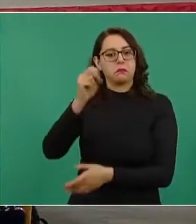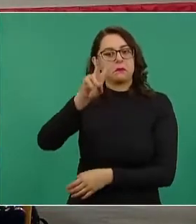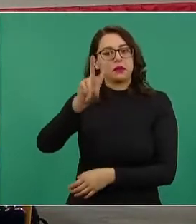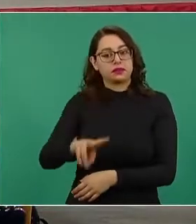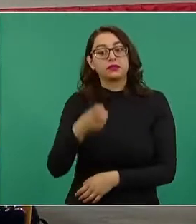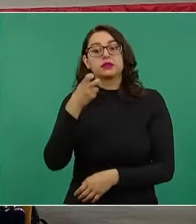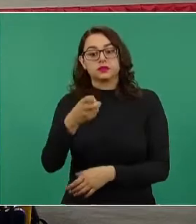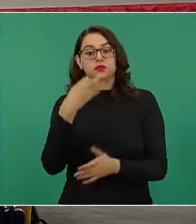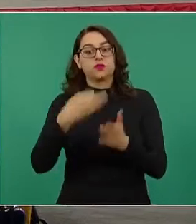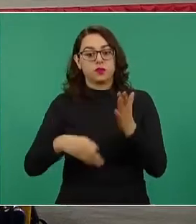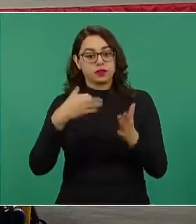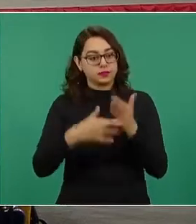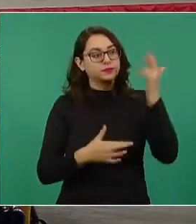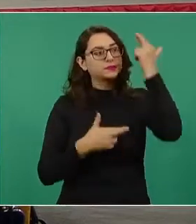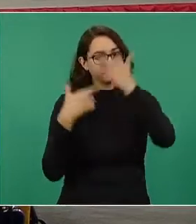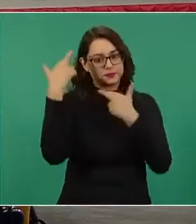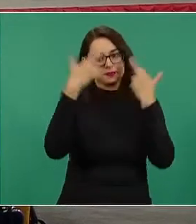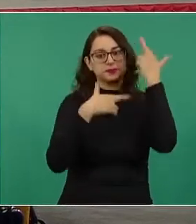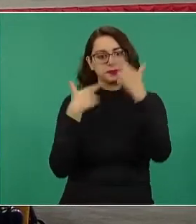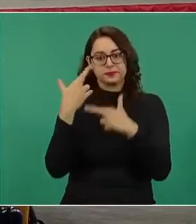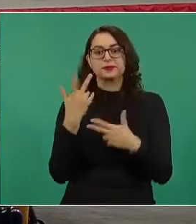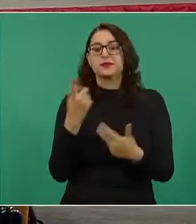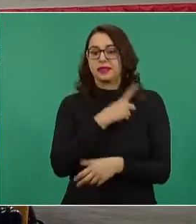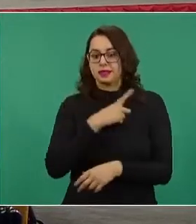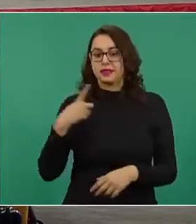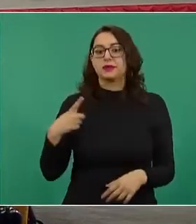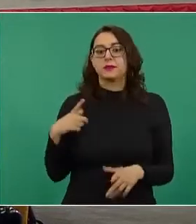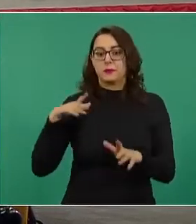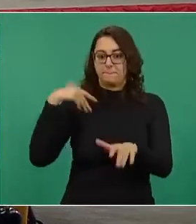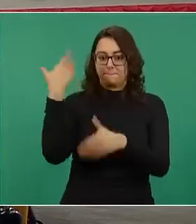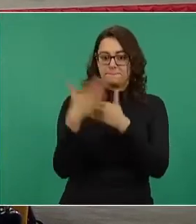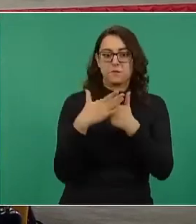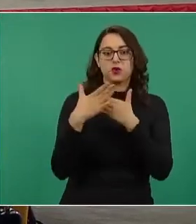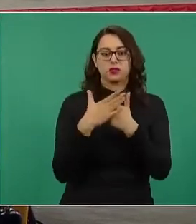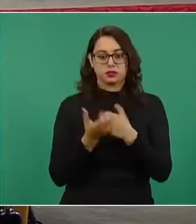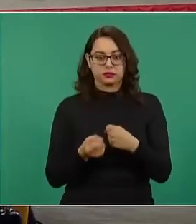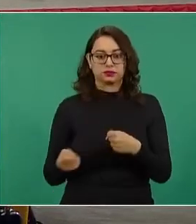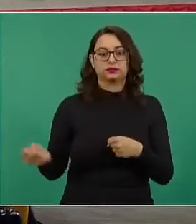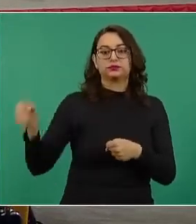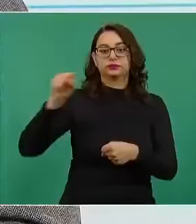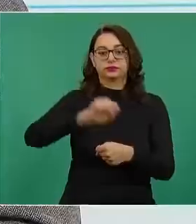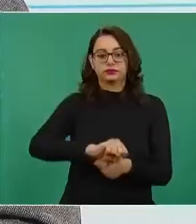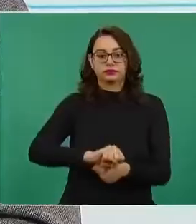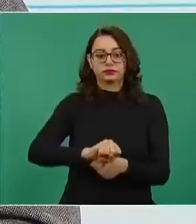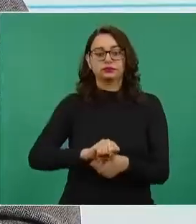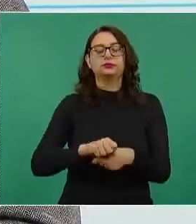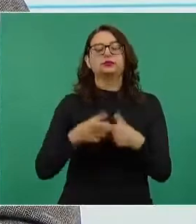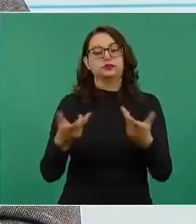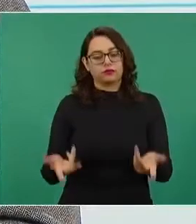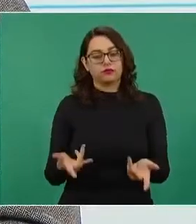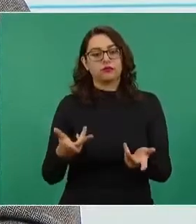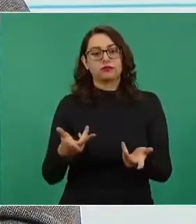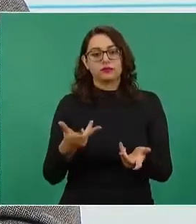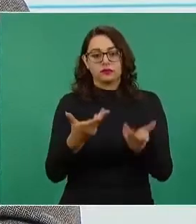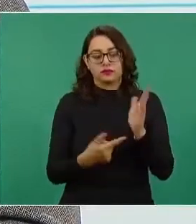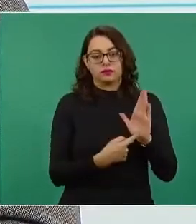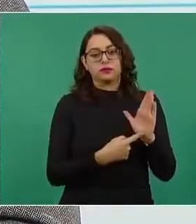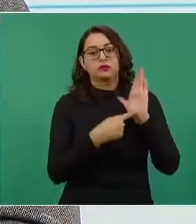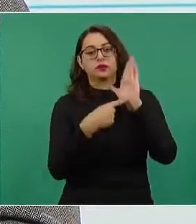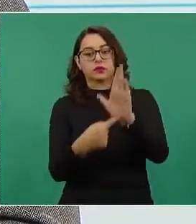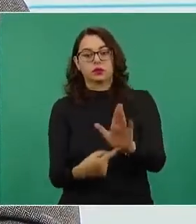tomado algunos cambios por razones de tiempo. En la próxima semana o entrega, como ustedes dicen, les presentaré